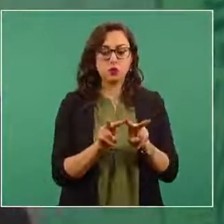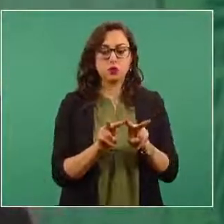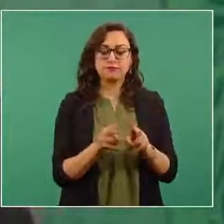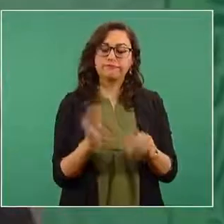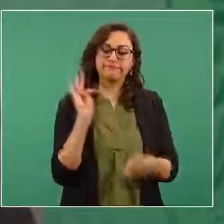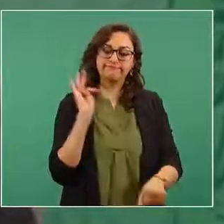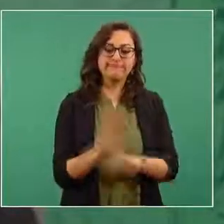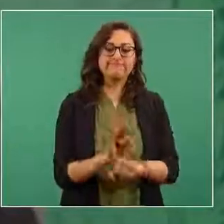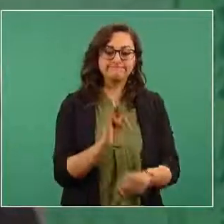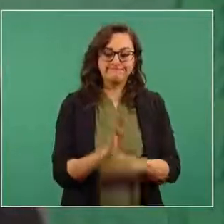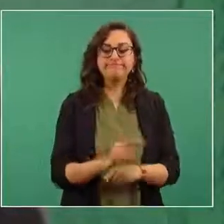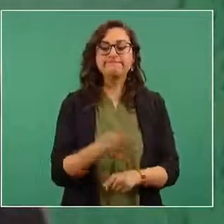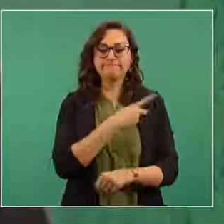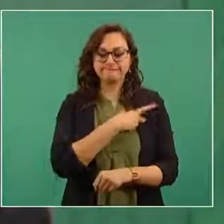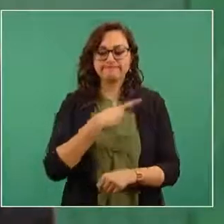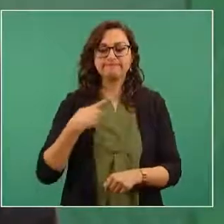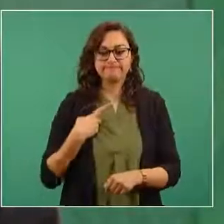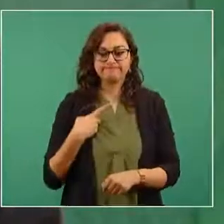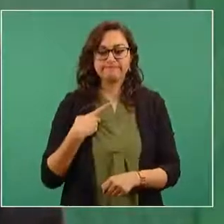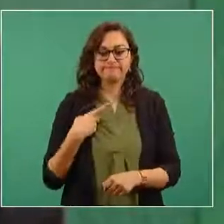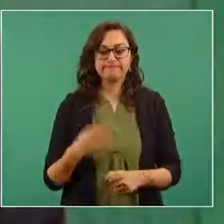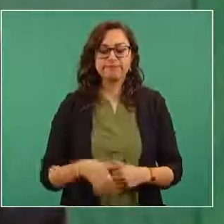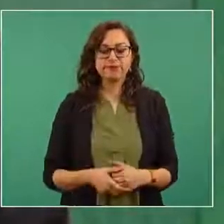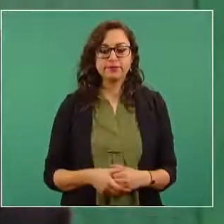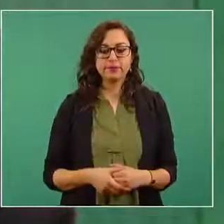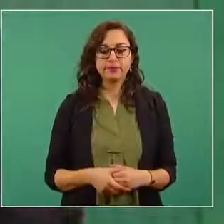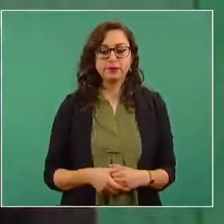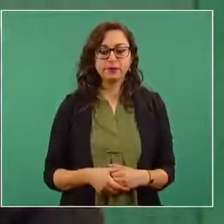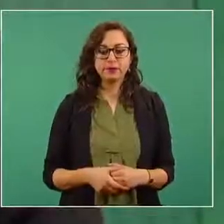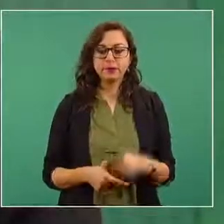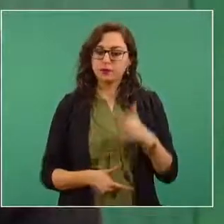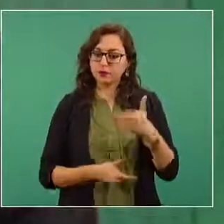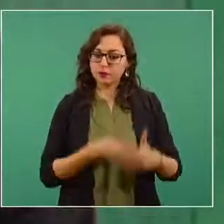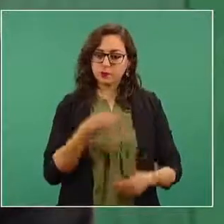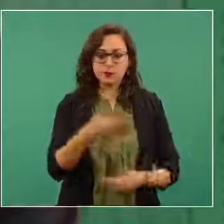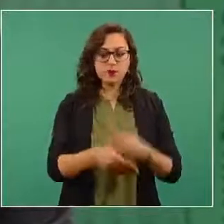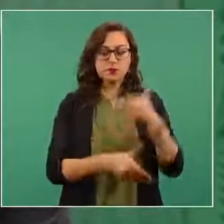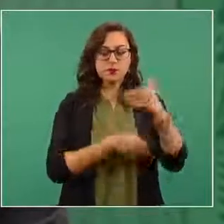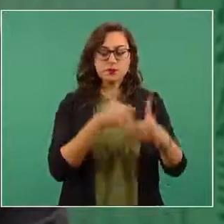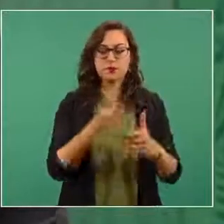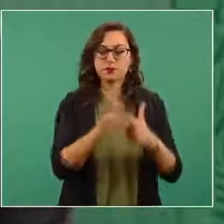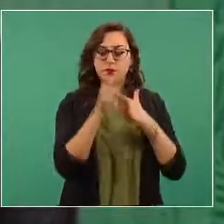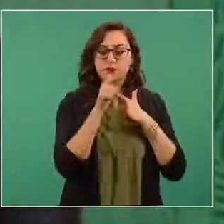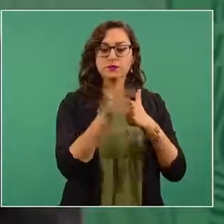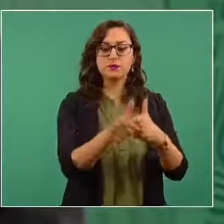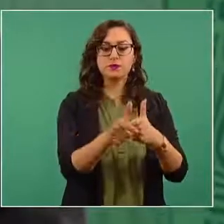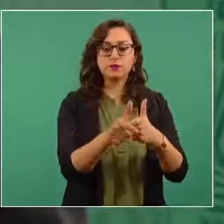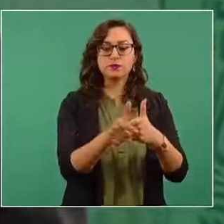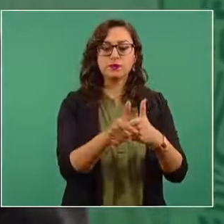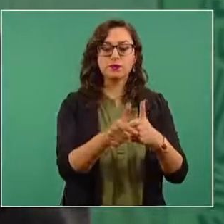que proteger. Entonces vamos a seguir con estos dos grupos